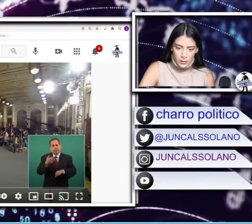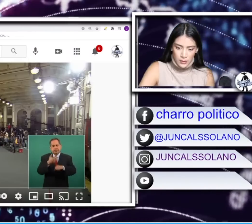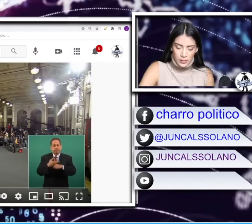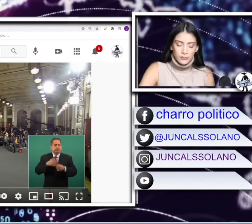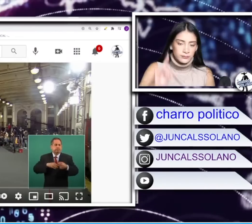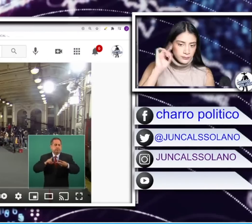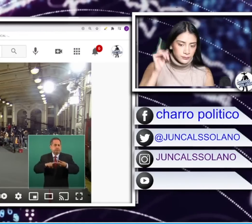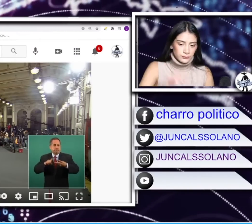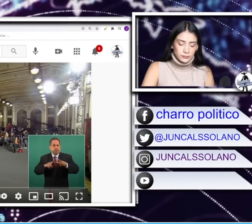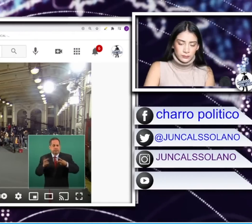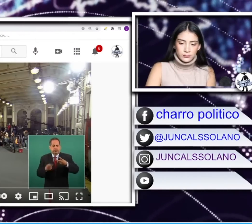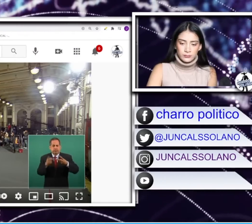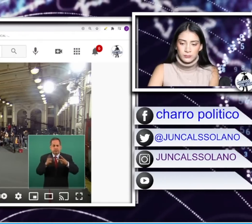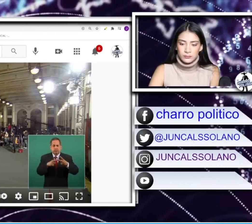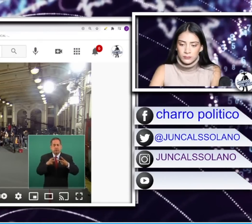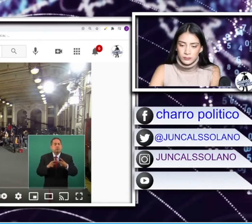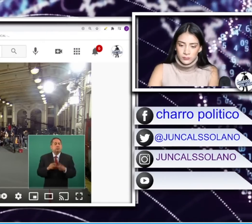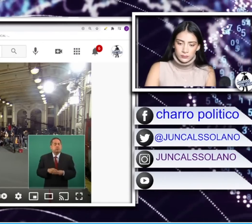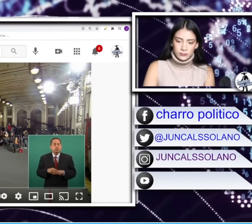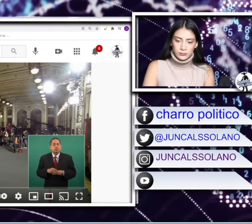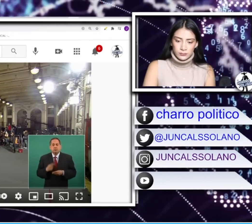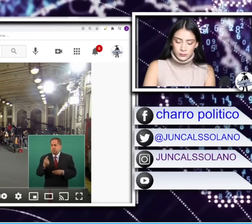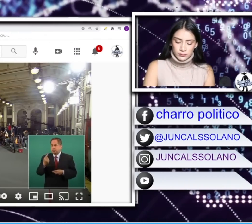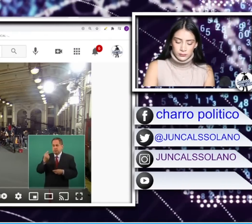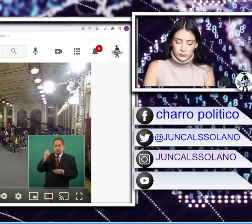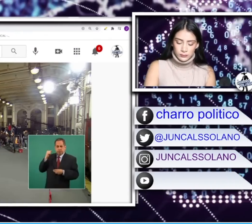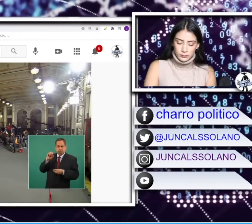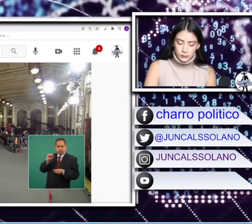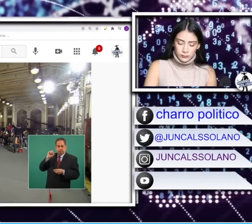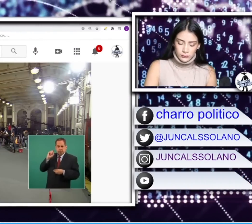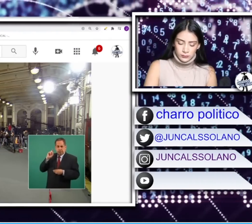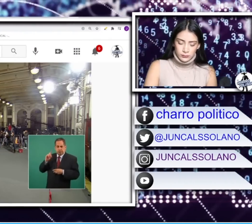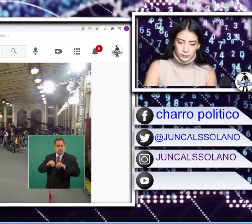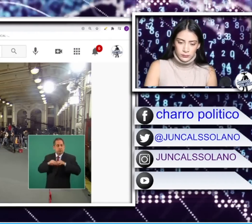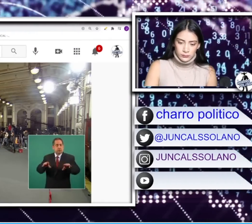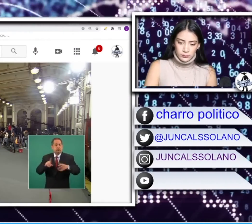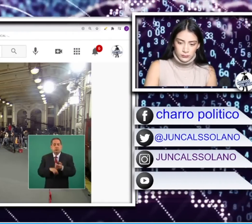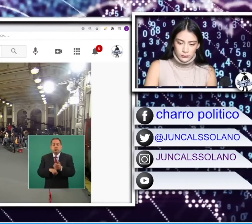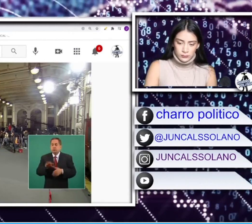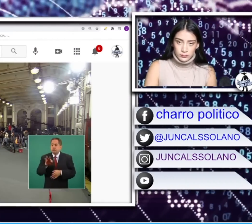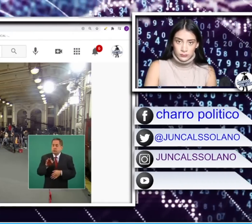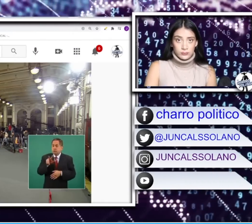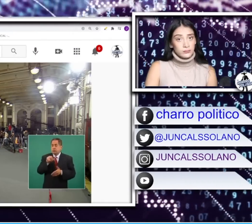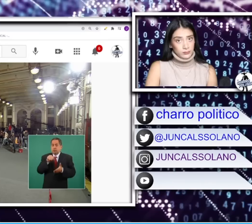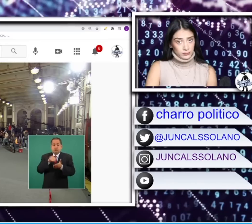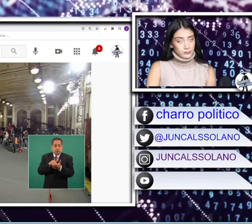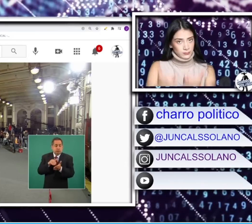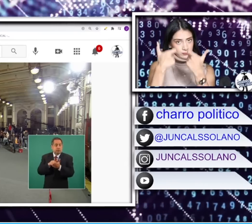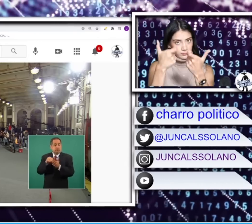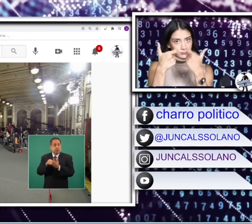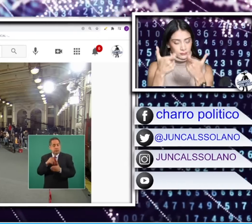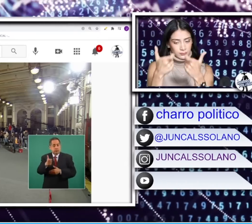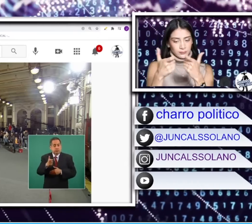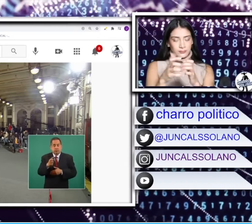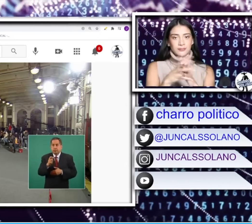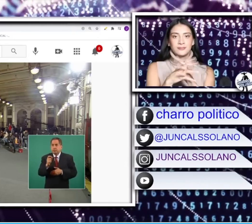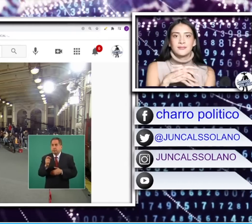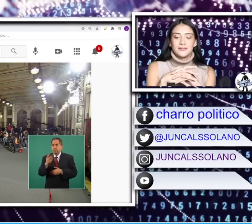segunda pregunta es, el fin de semana pasada se dio a conocer que 48 mil millones de pesos de 23